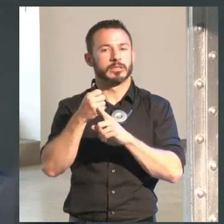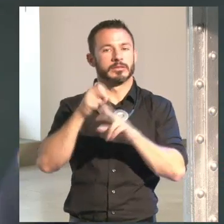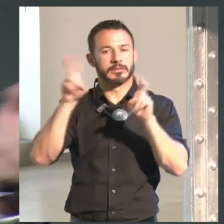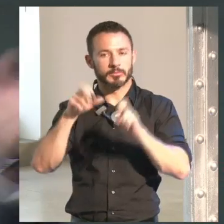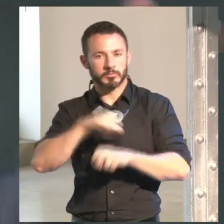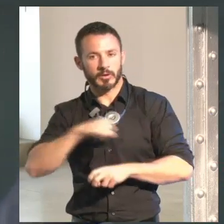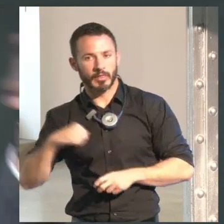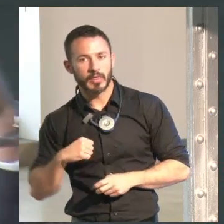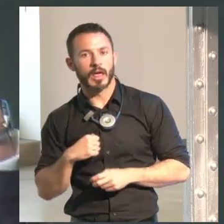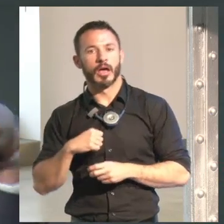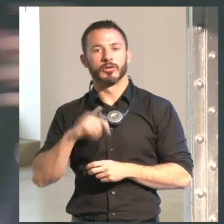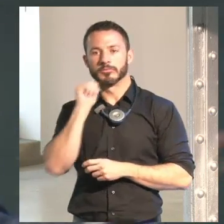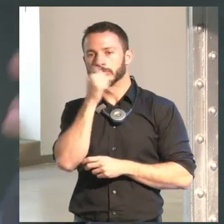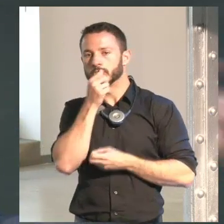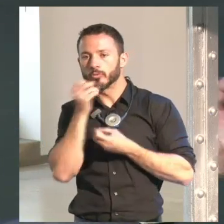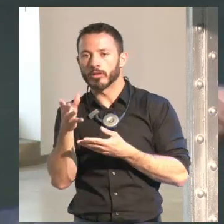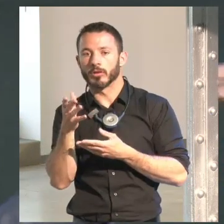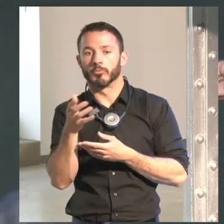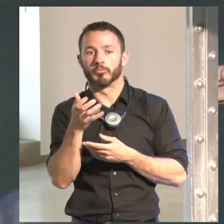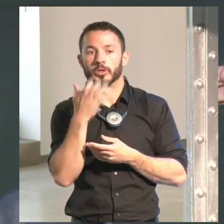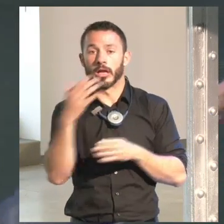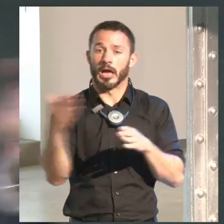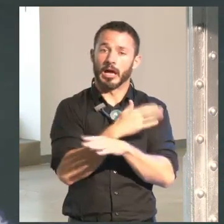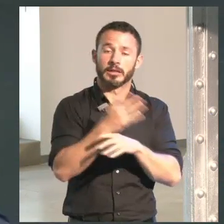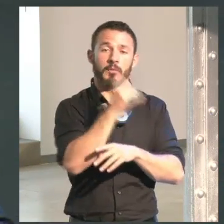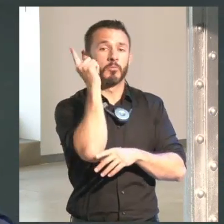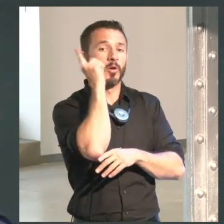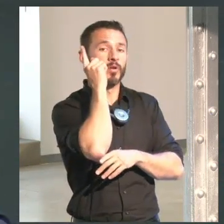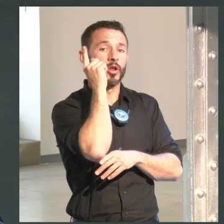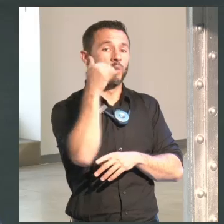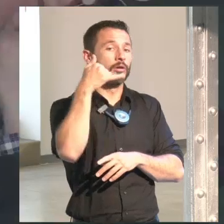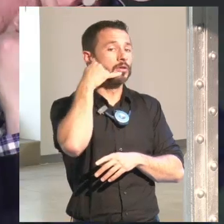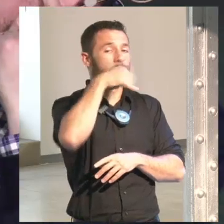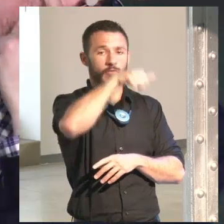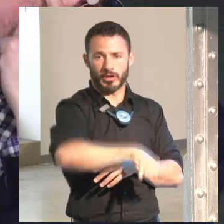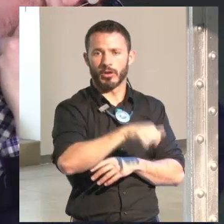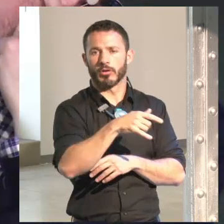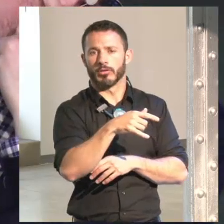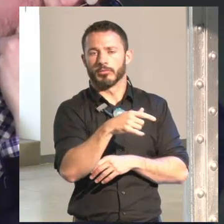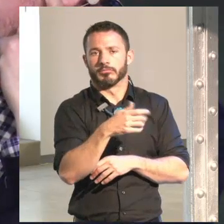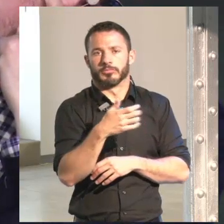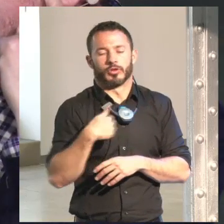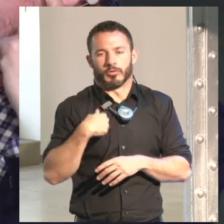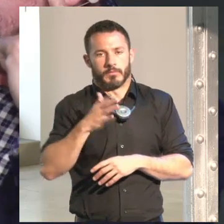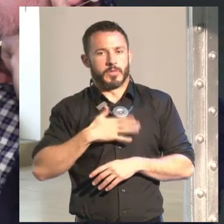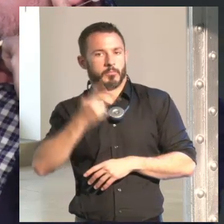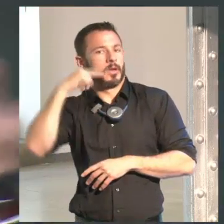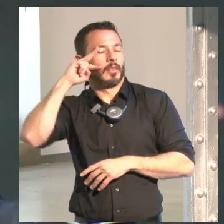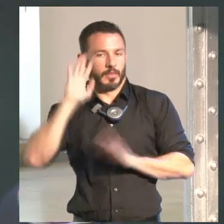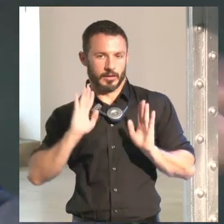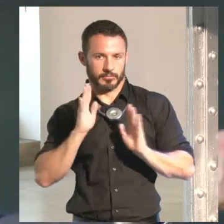ejemplo en un servicio de toda la vida en su móvil o en su fijo? Porque yo creo que desde un punto de vista de un usuario, yo hablo de mi experiencia